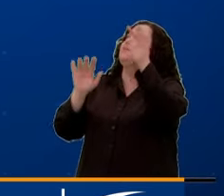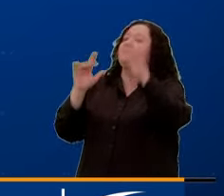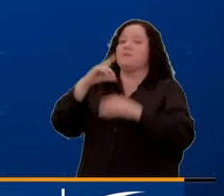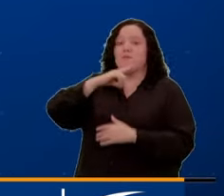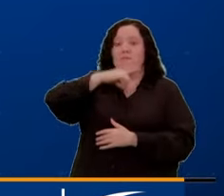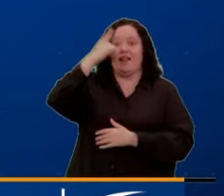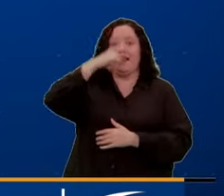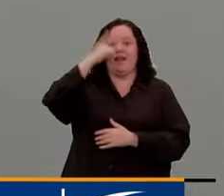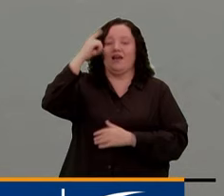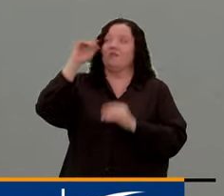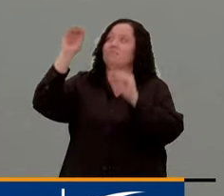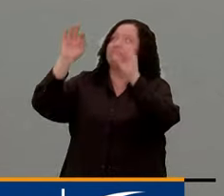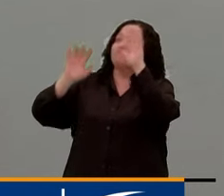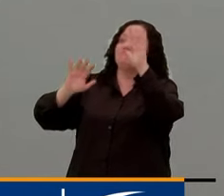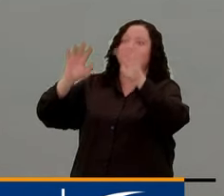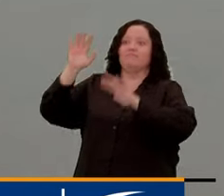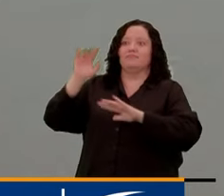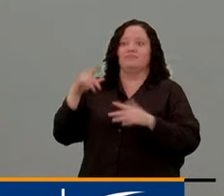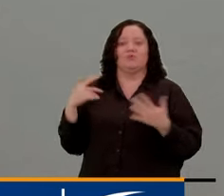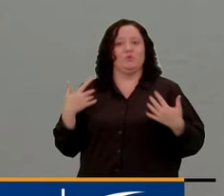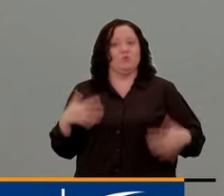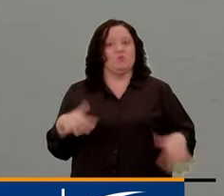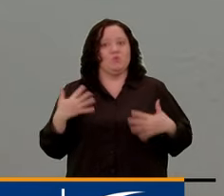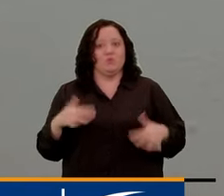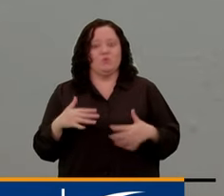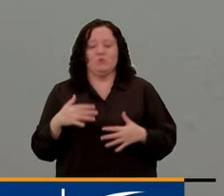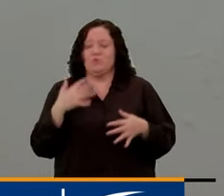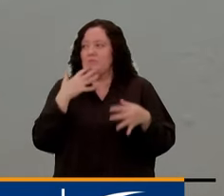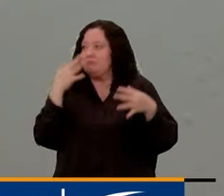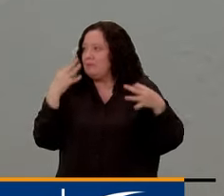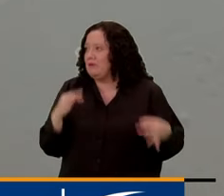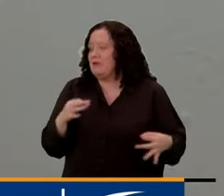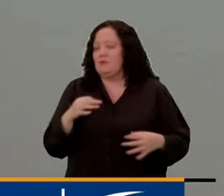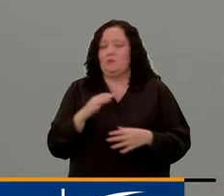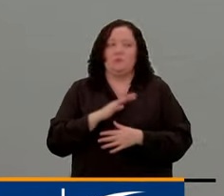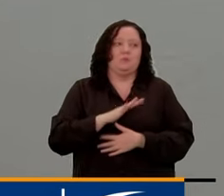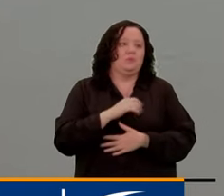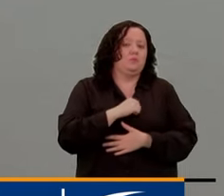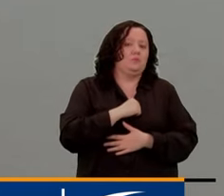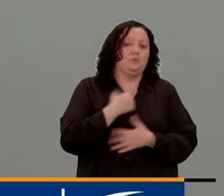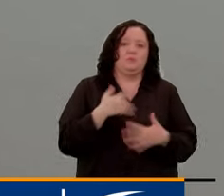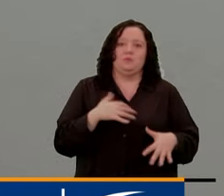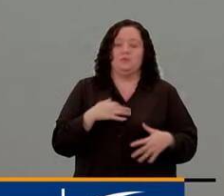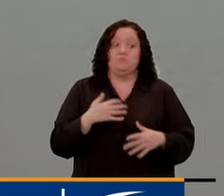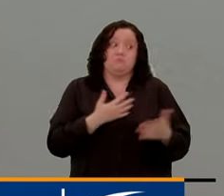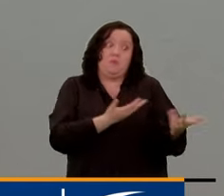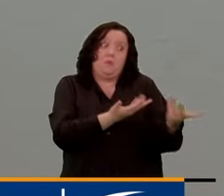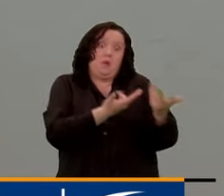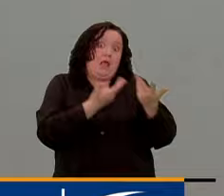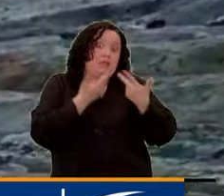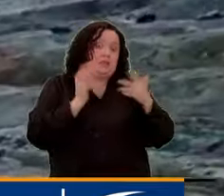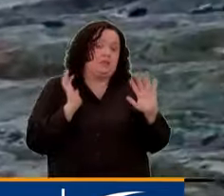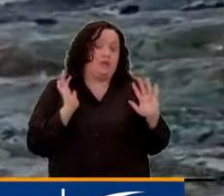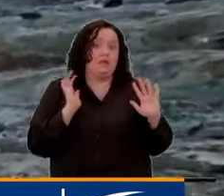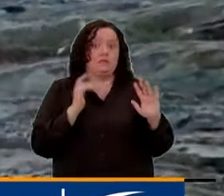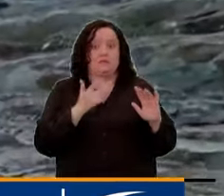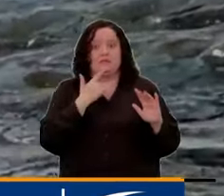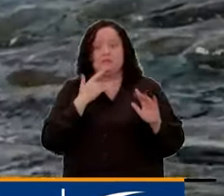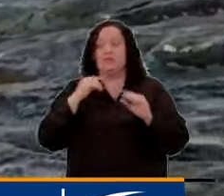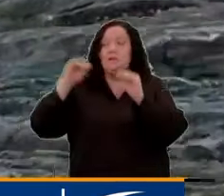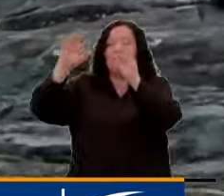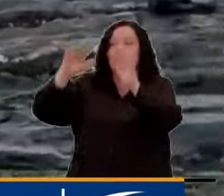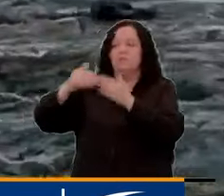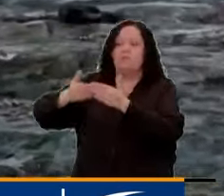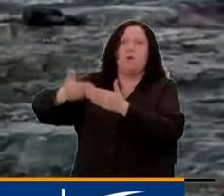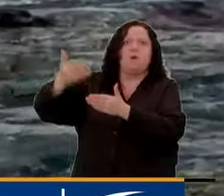nieve. Fue algo sensacional, increíble, porque según nos cuentan no hubo una nevada así hace